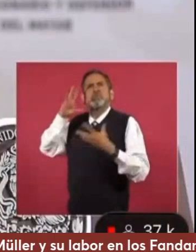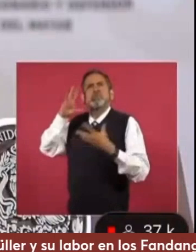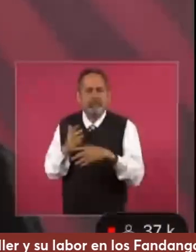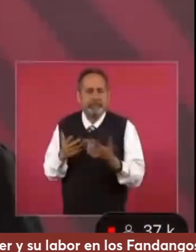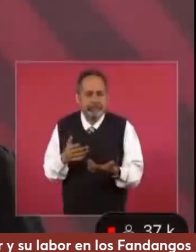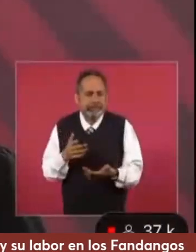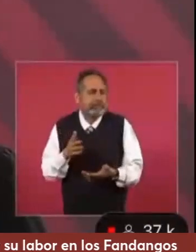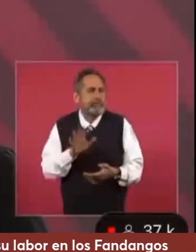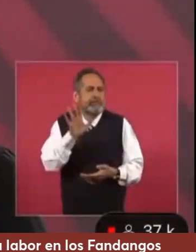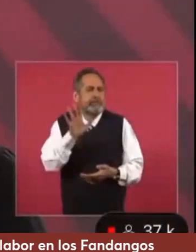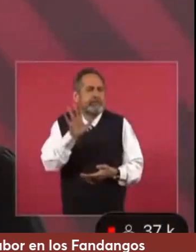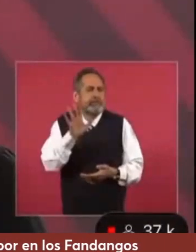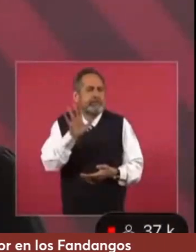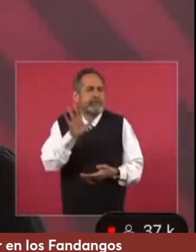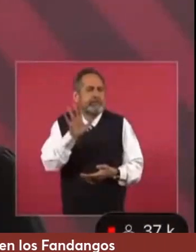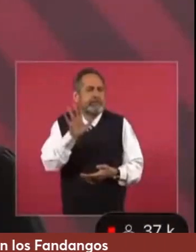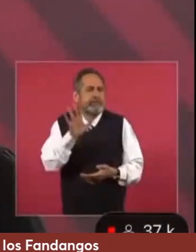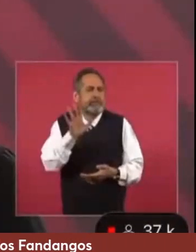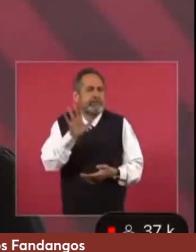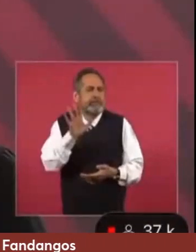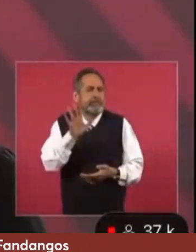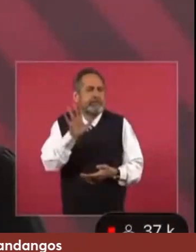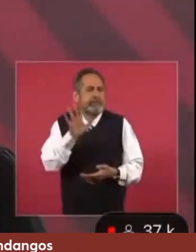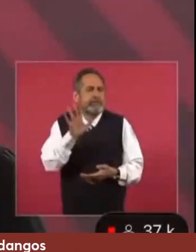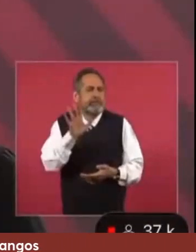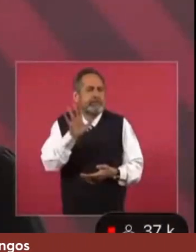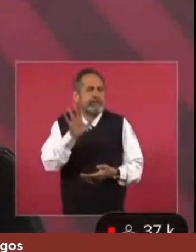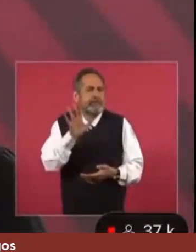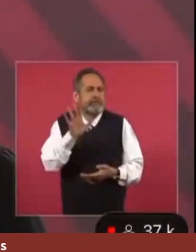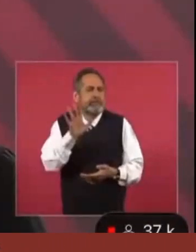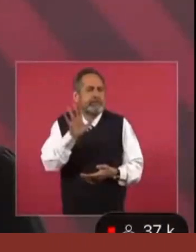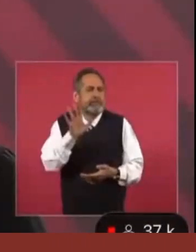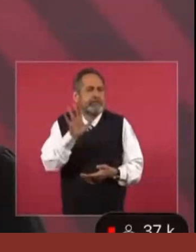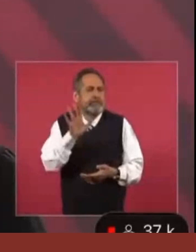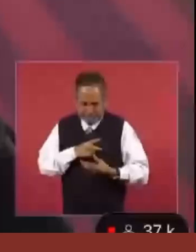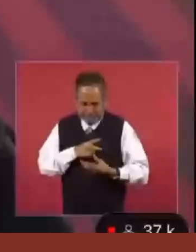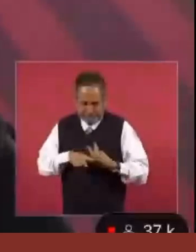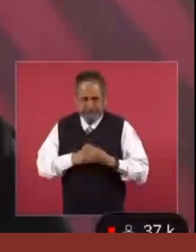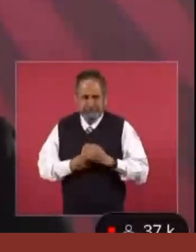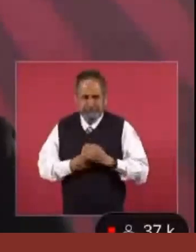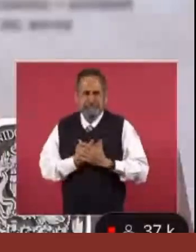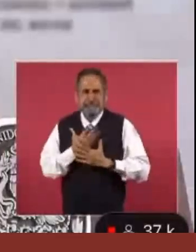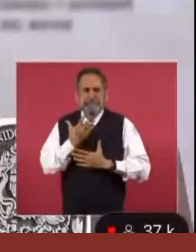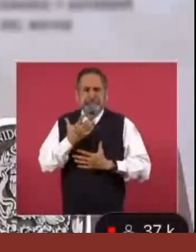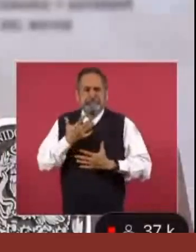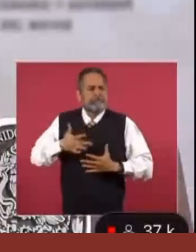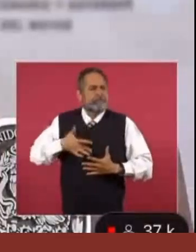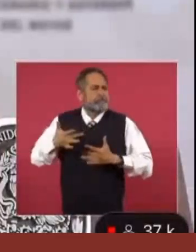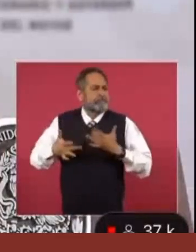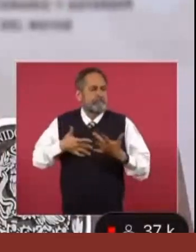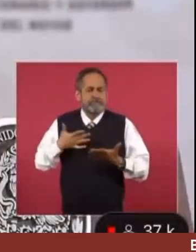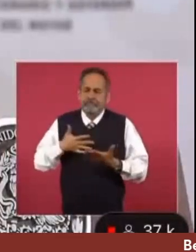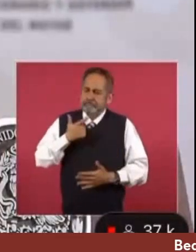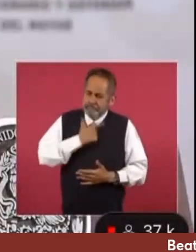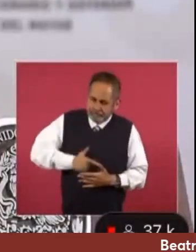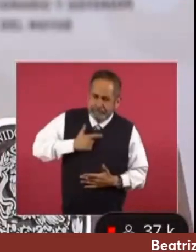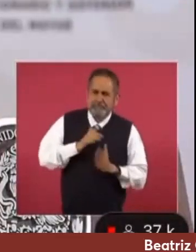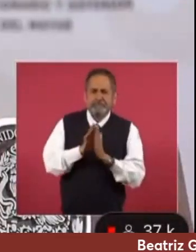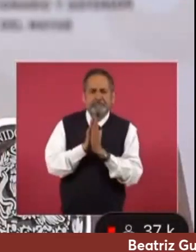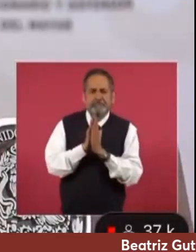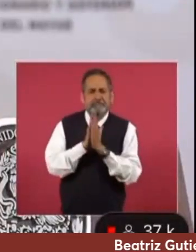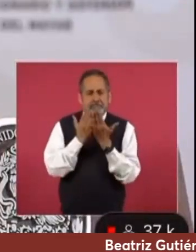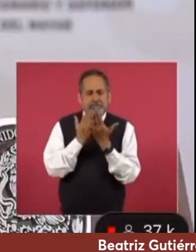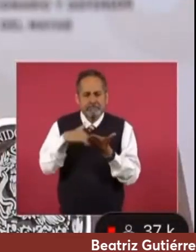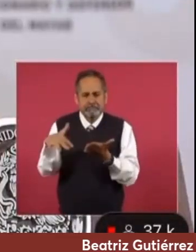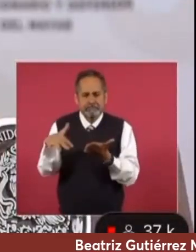una semilla insertada en su corazón, en el de sus padres, sus profesores, sus compañeros, hermanos, familiares y